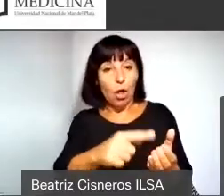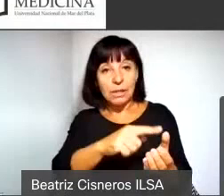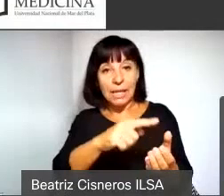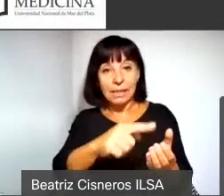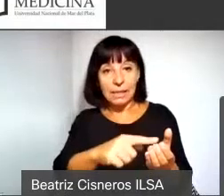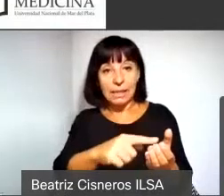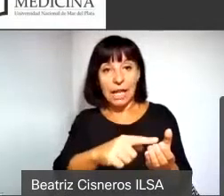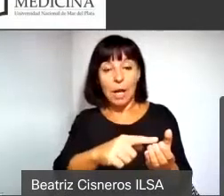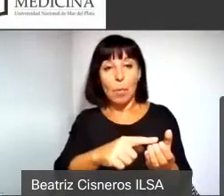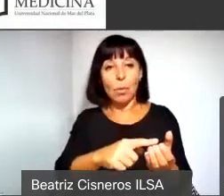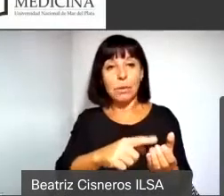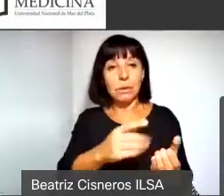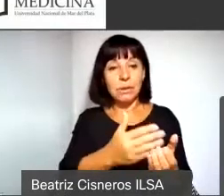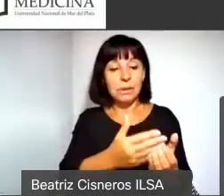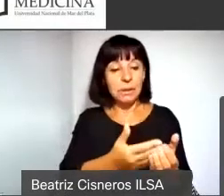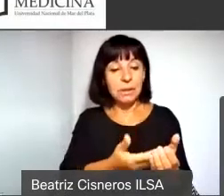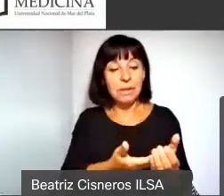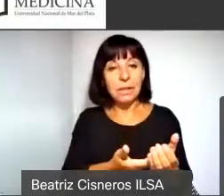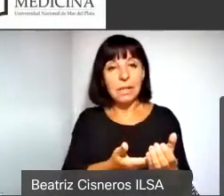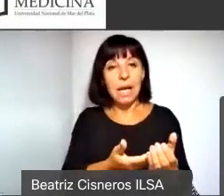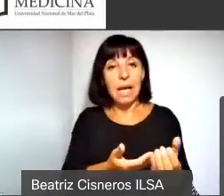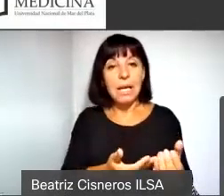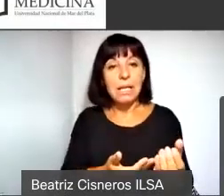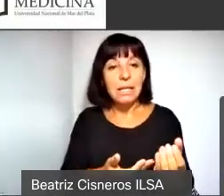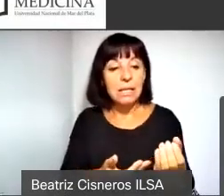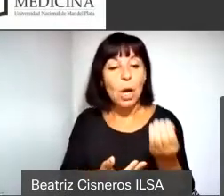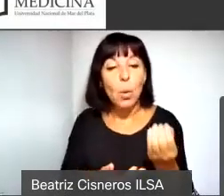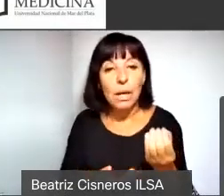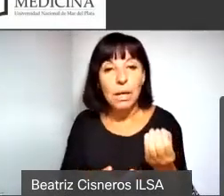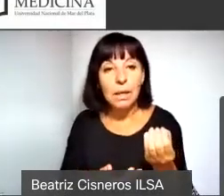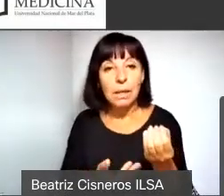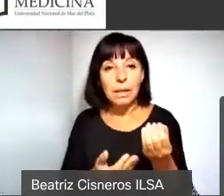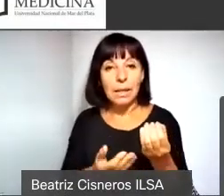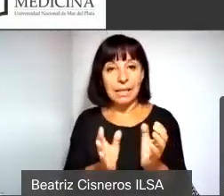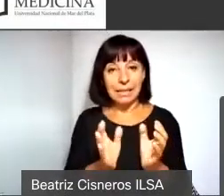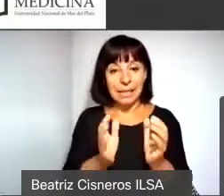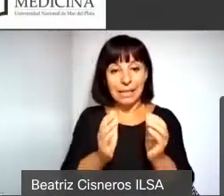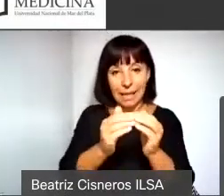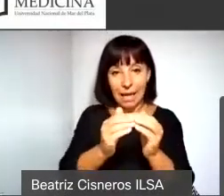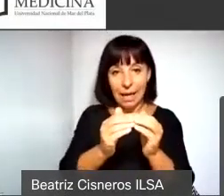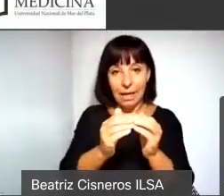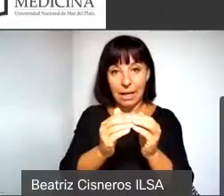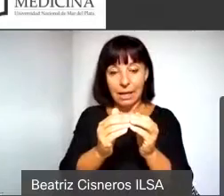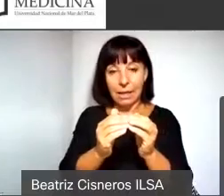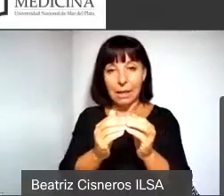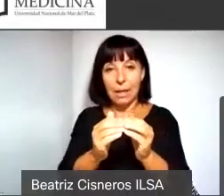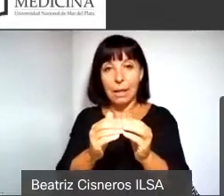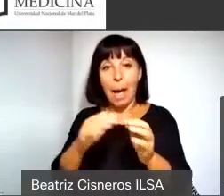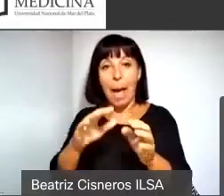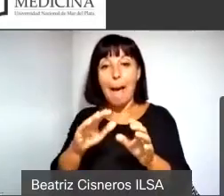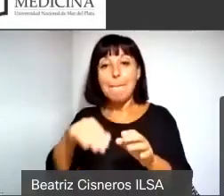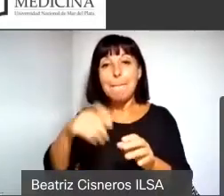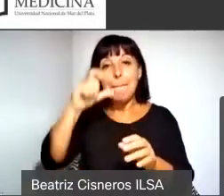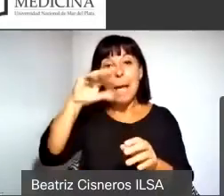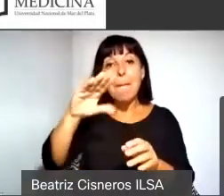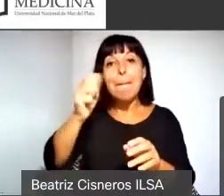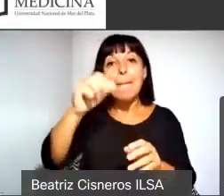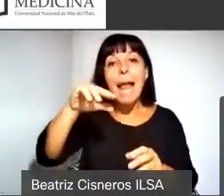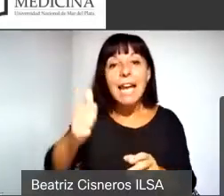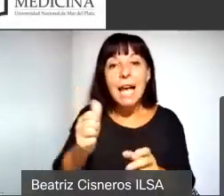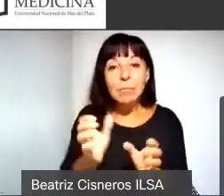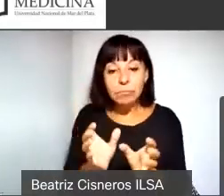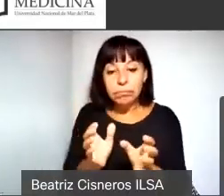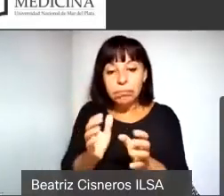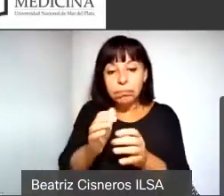esa depresión, se unen, se fusionan y finalmente esa membrana plasmática se estrangula y forma